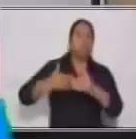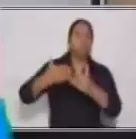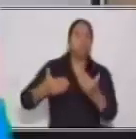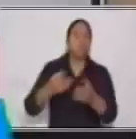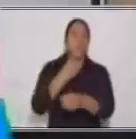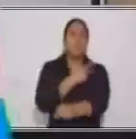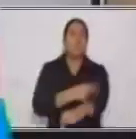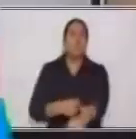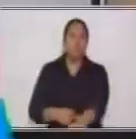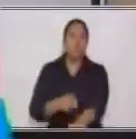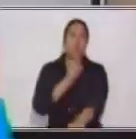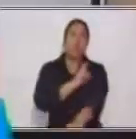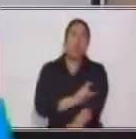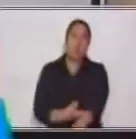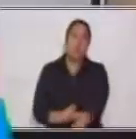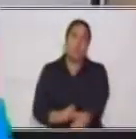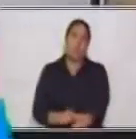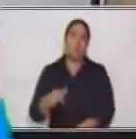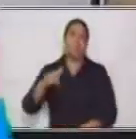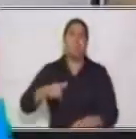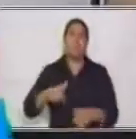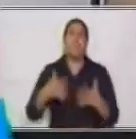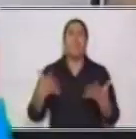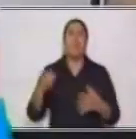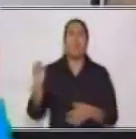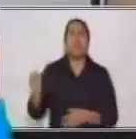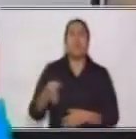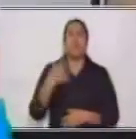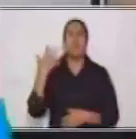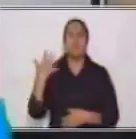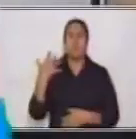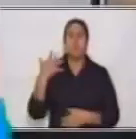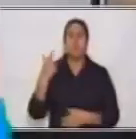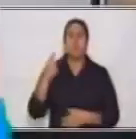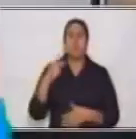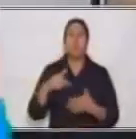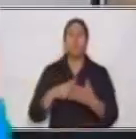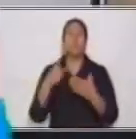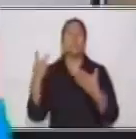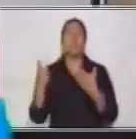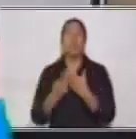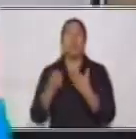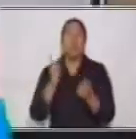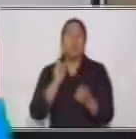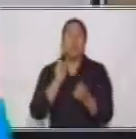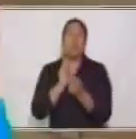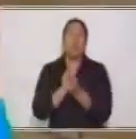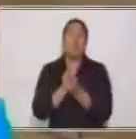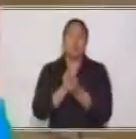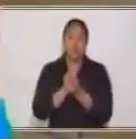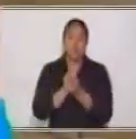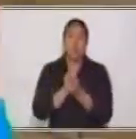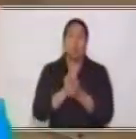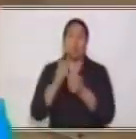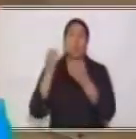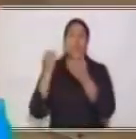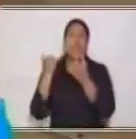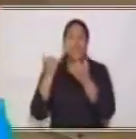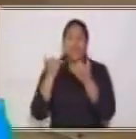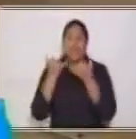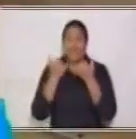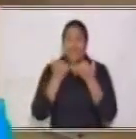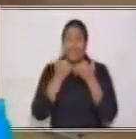historia o el cuento. Ahora vamos con el número 5, dice, el vecino encontró las mazorcas.